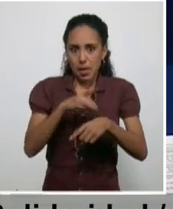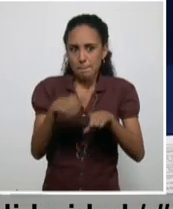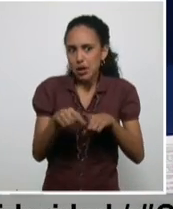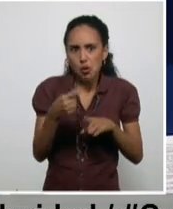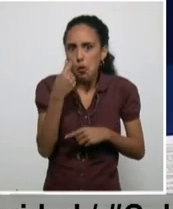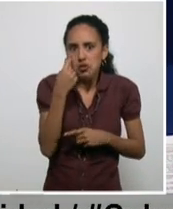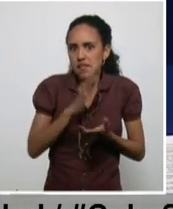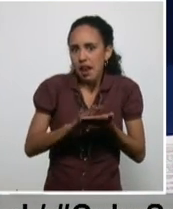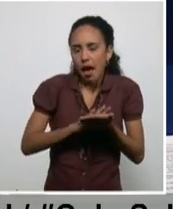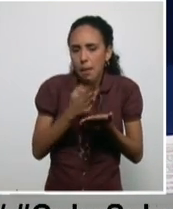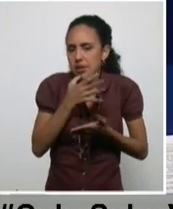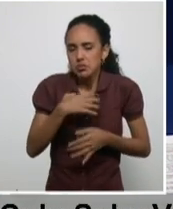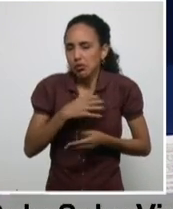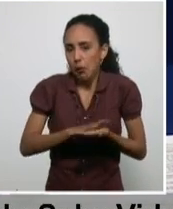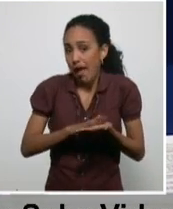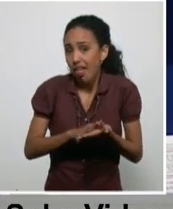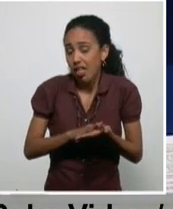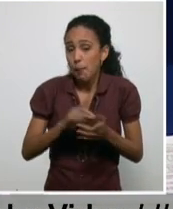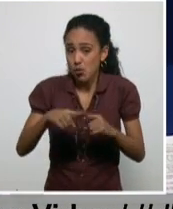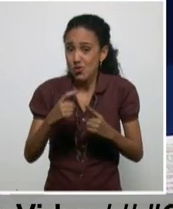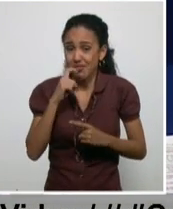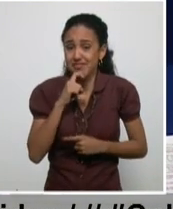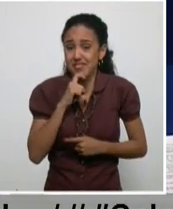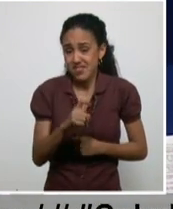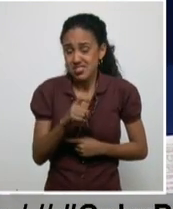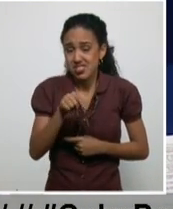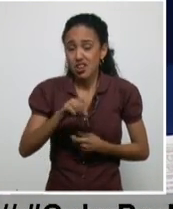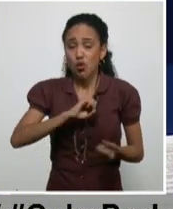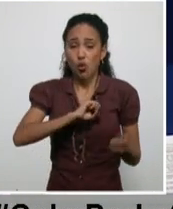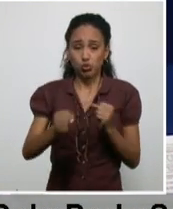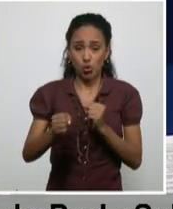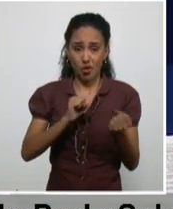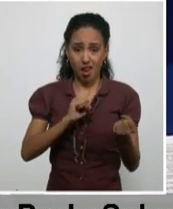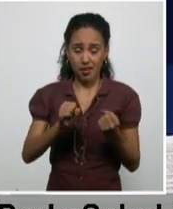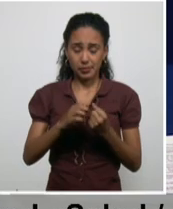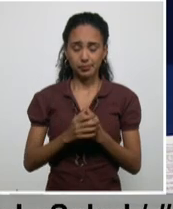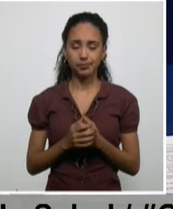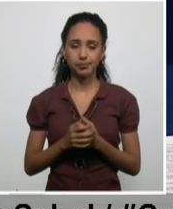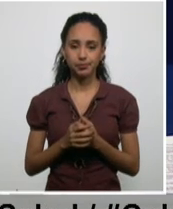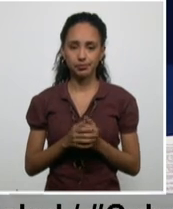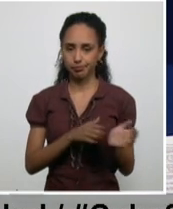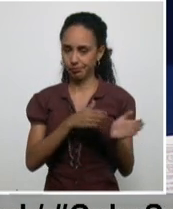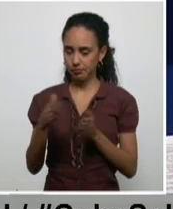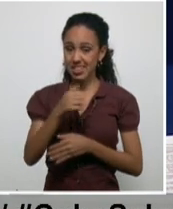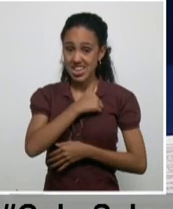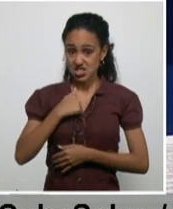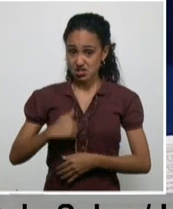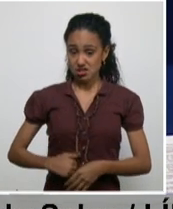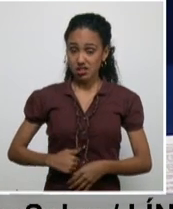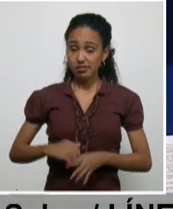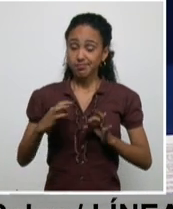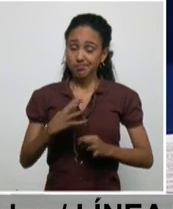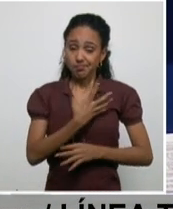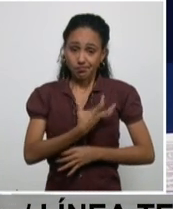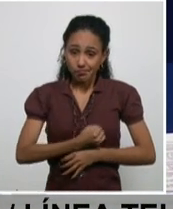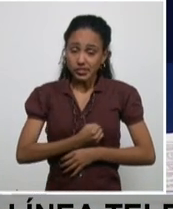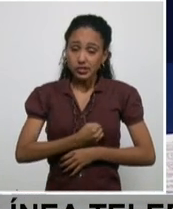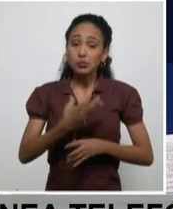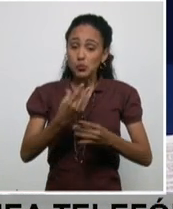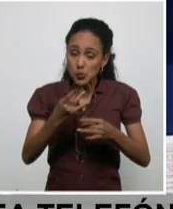En China, que desgraciadamente se afectó mucho con esta enfermedad. Ellos hicieron